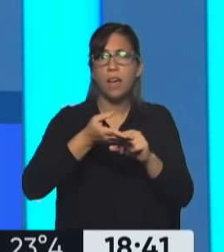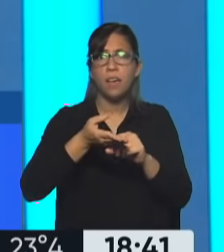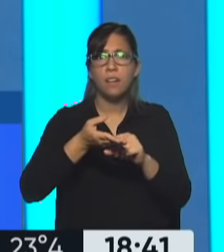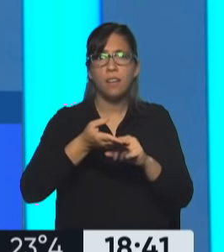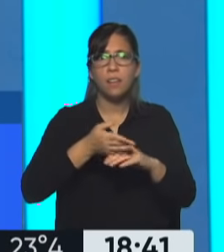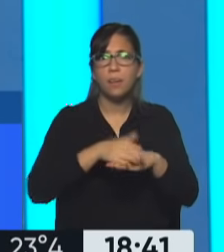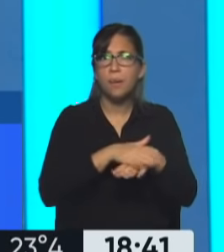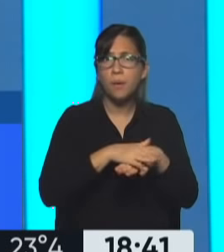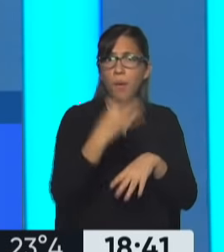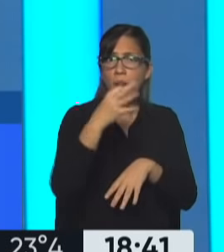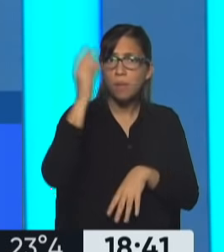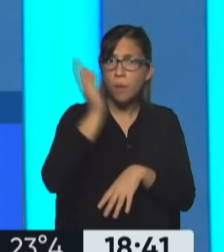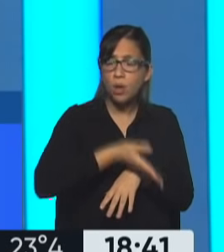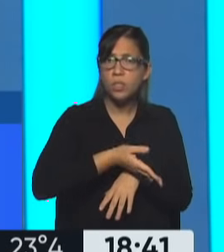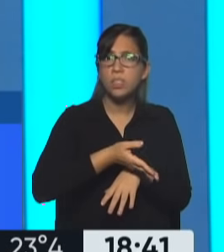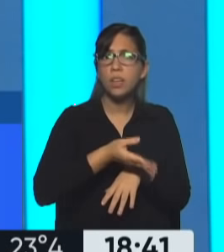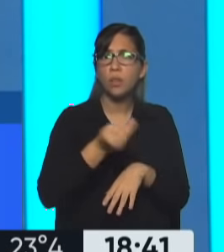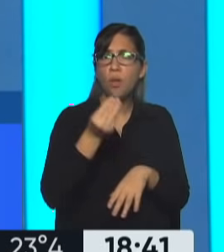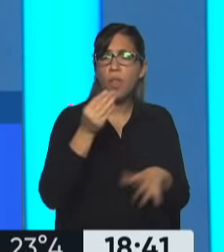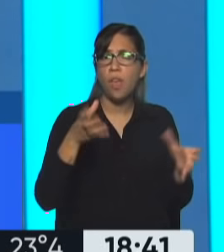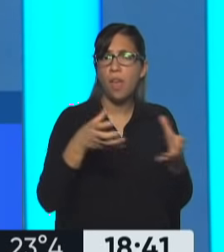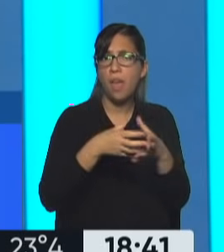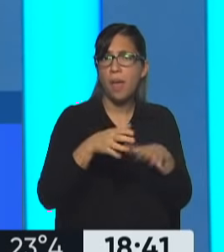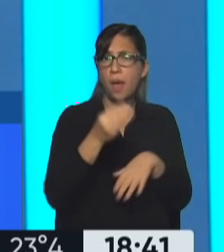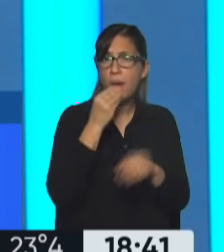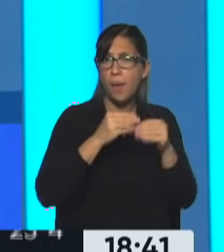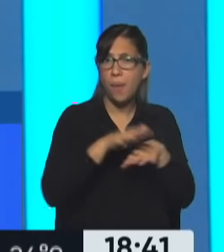tenemos 40%, Rulo más o menos, corregime, pero